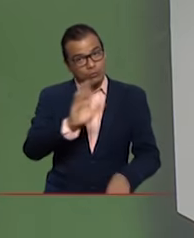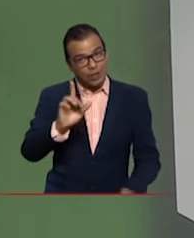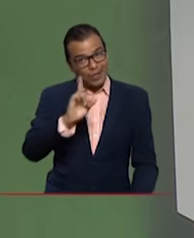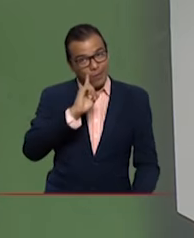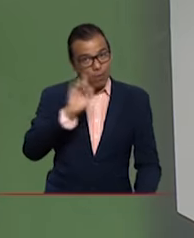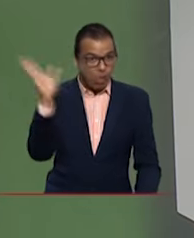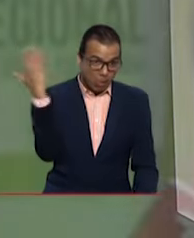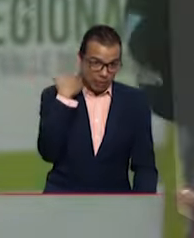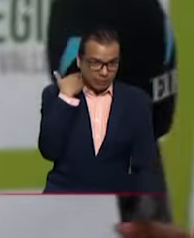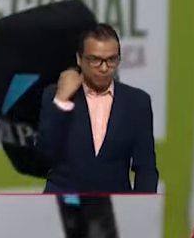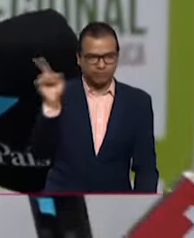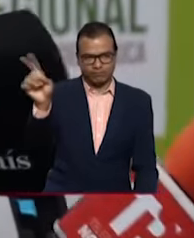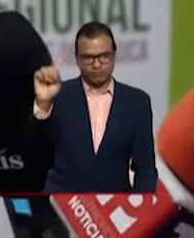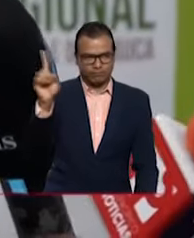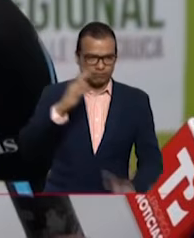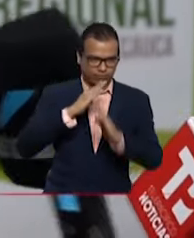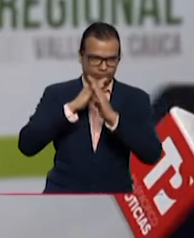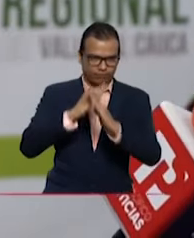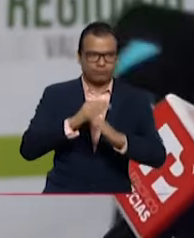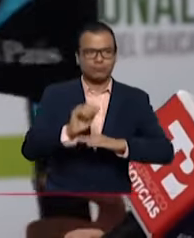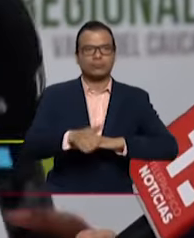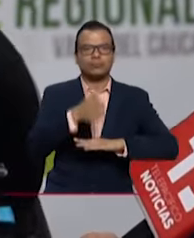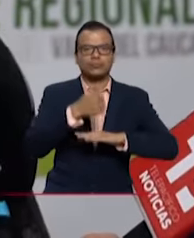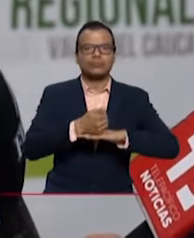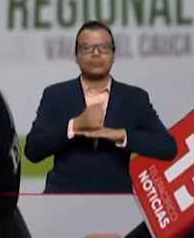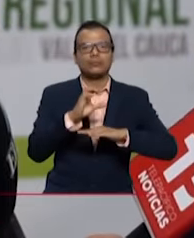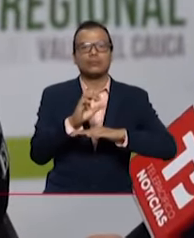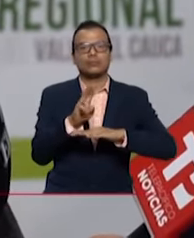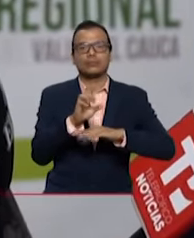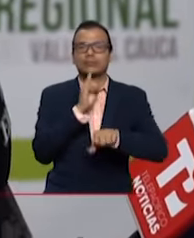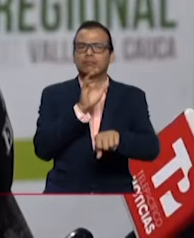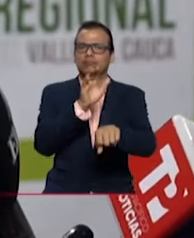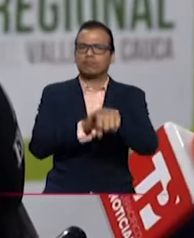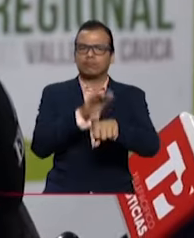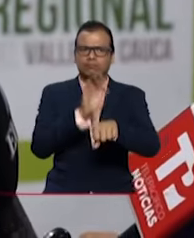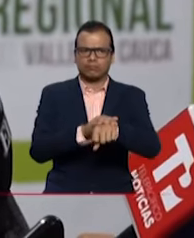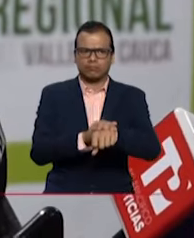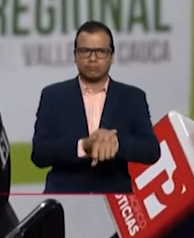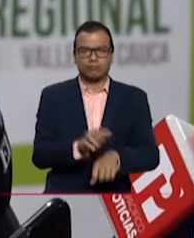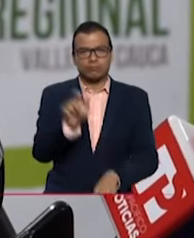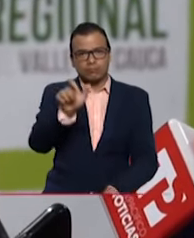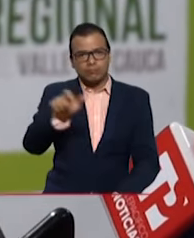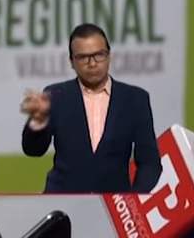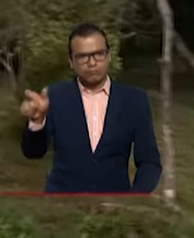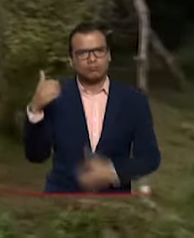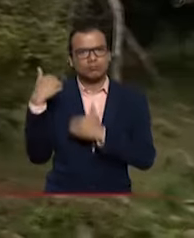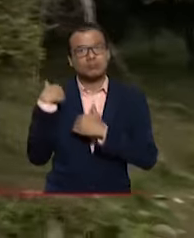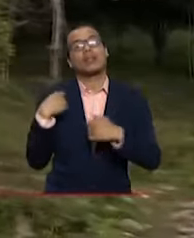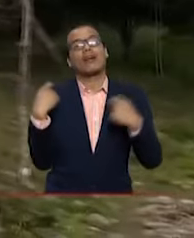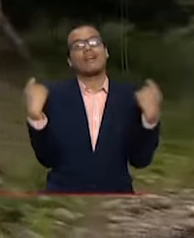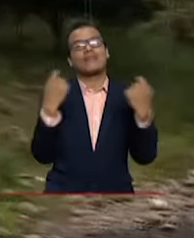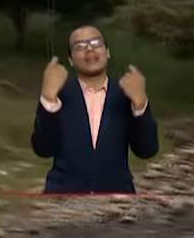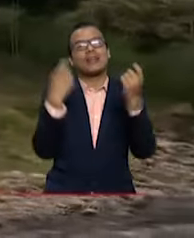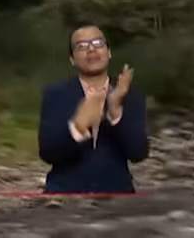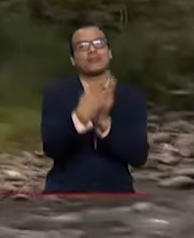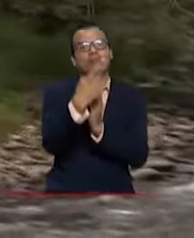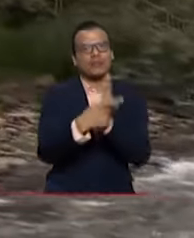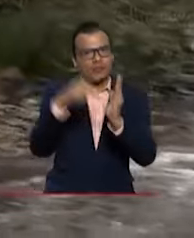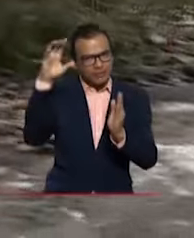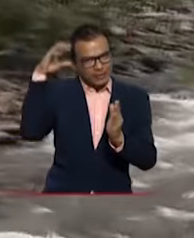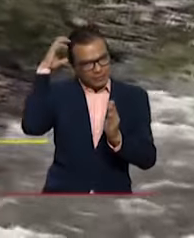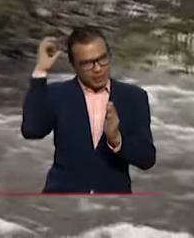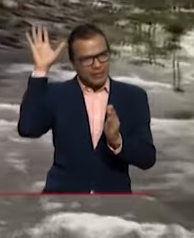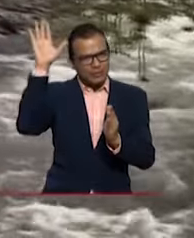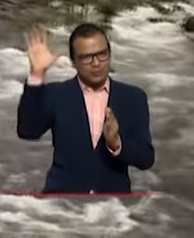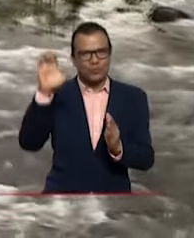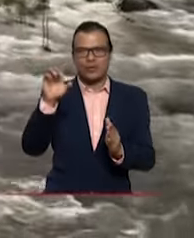engañar. El director general de la CBC fue contundente y dio un ultimátum a los promotores del proyecto agroindustrial El Edén